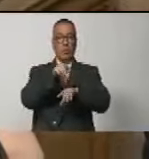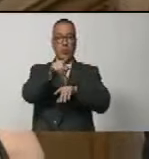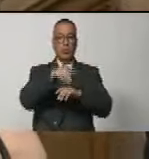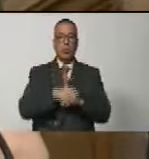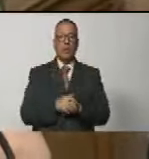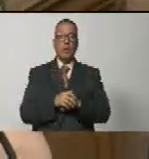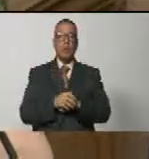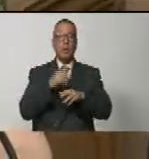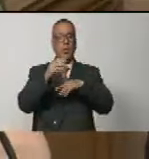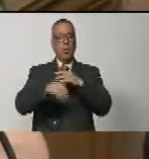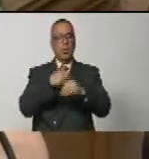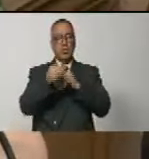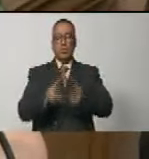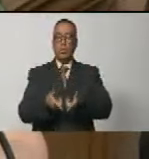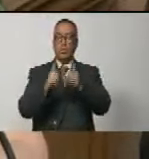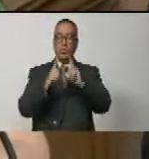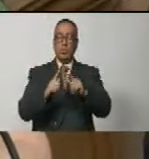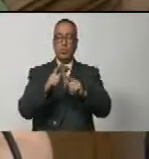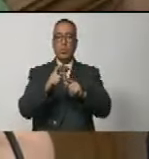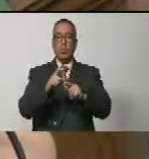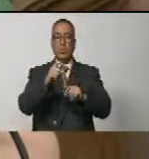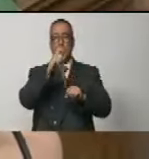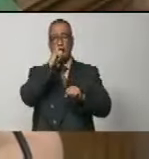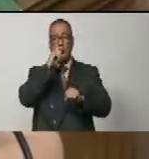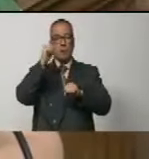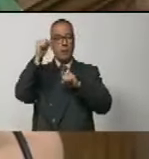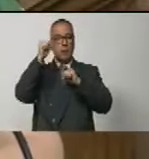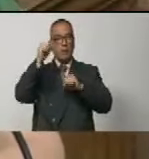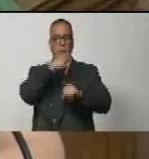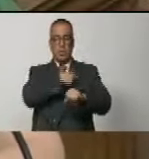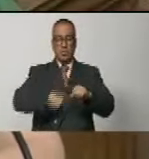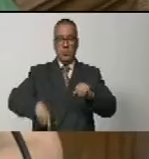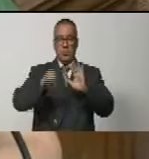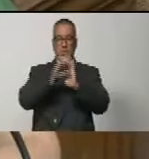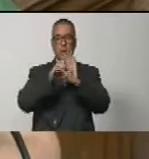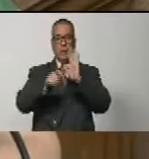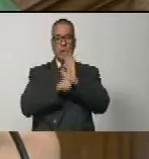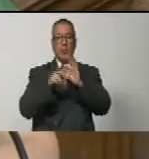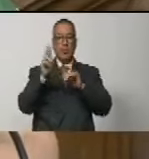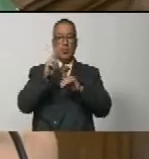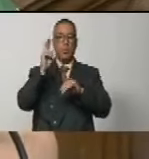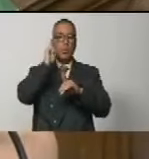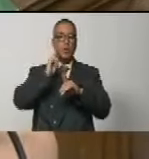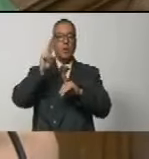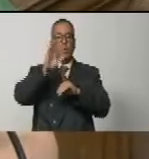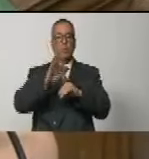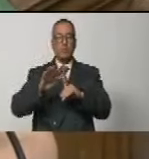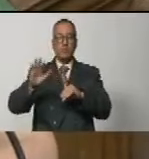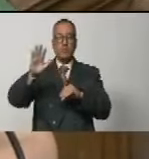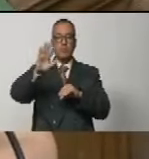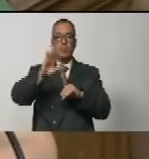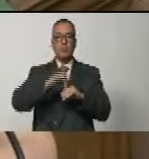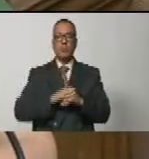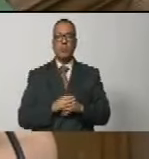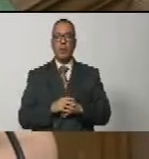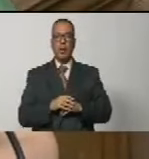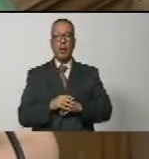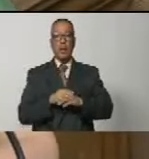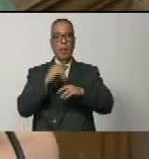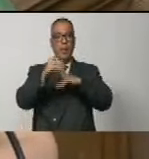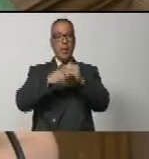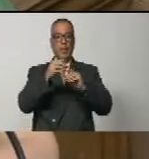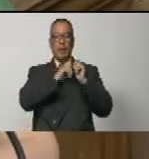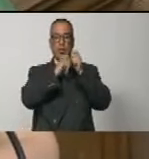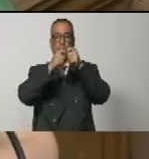Integración, mediante el cual se autoriza al ciudadano Nicolás Maduro Moros, presidente constitucional de la República Bolivariana de Venezuela,